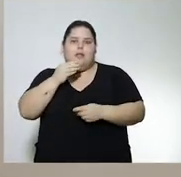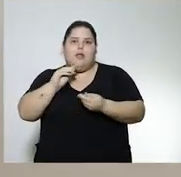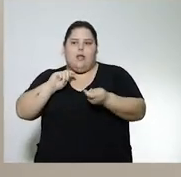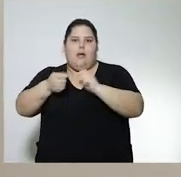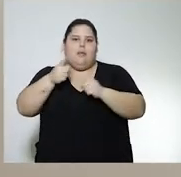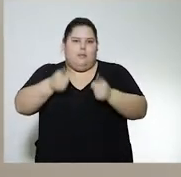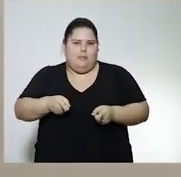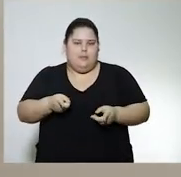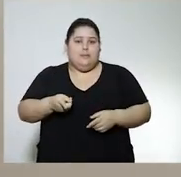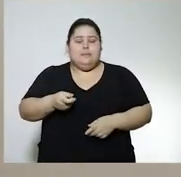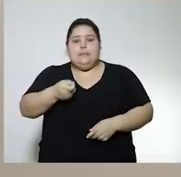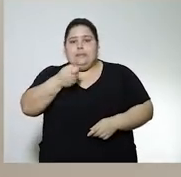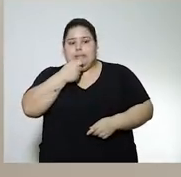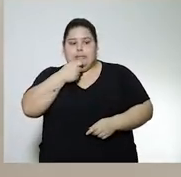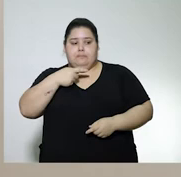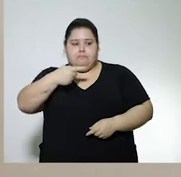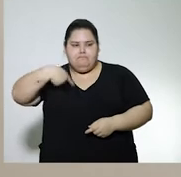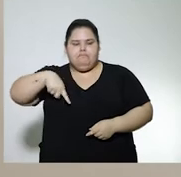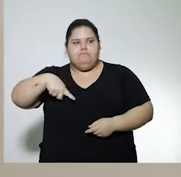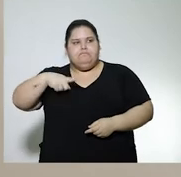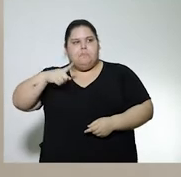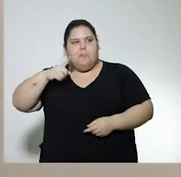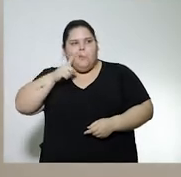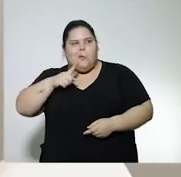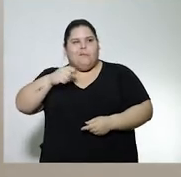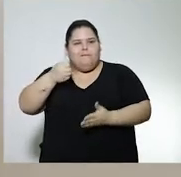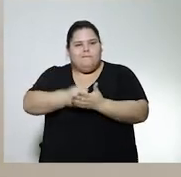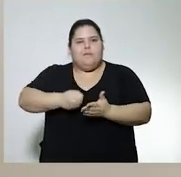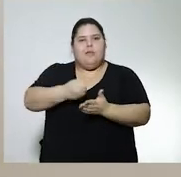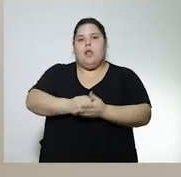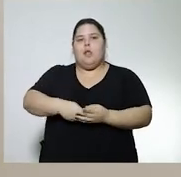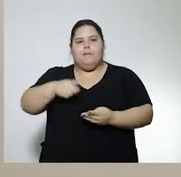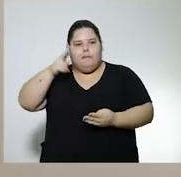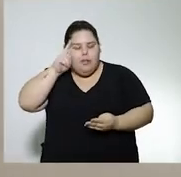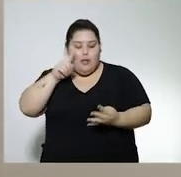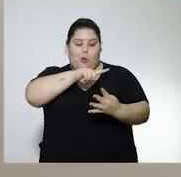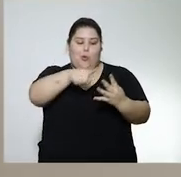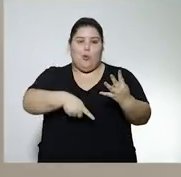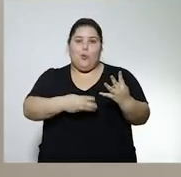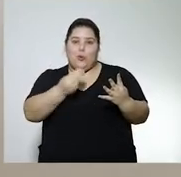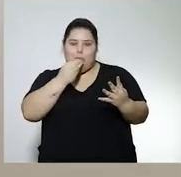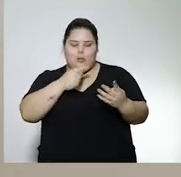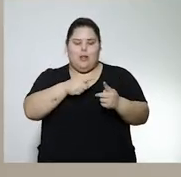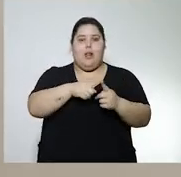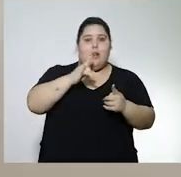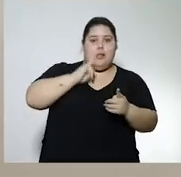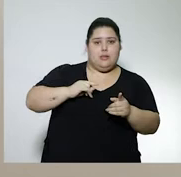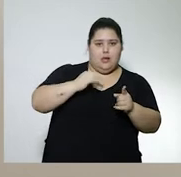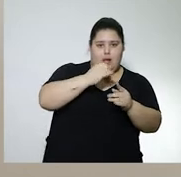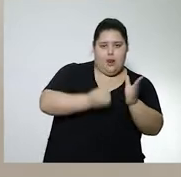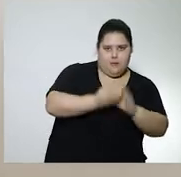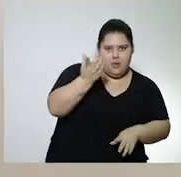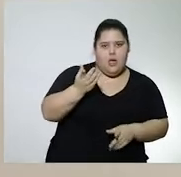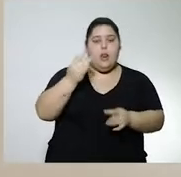nosotros tratamos de respetar las cuatro comidas, desayuno, almuerzo,